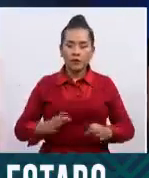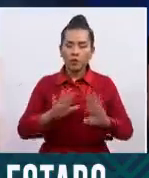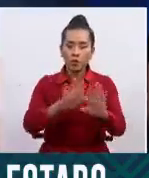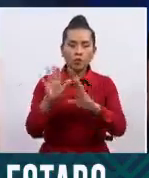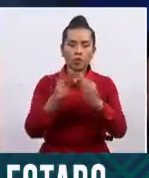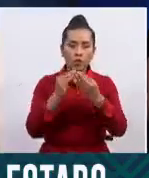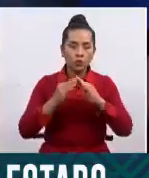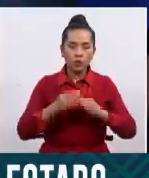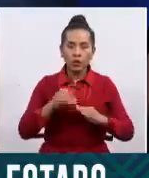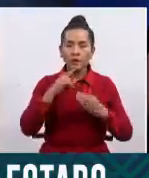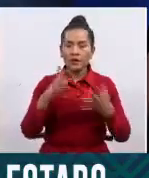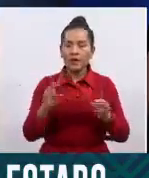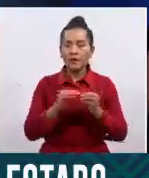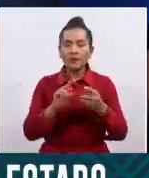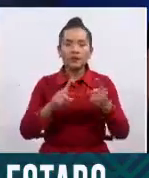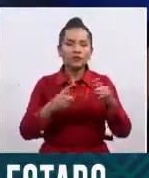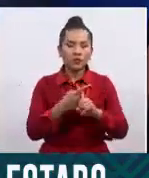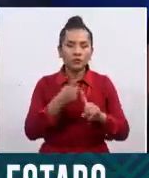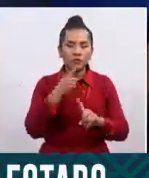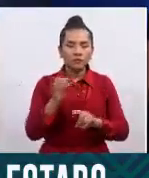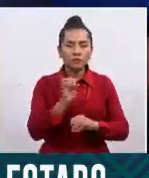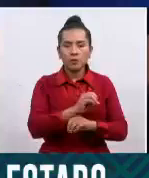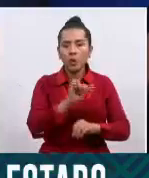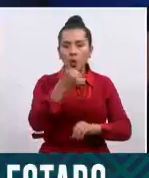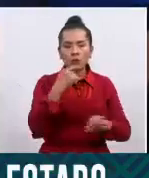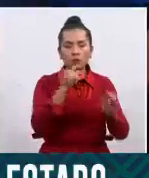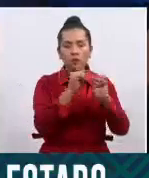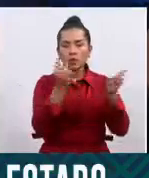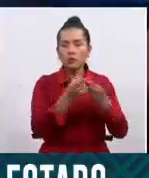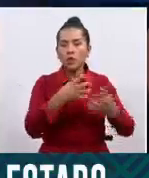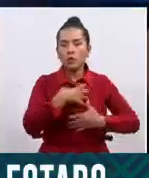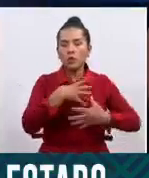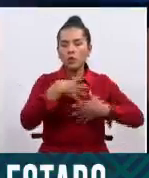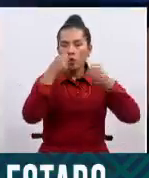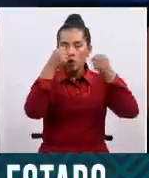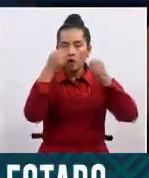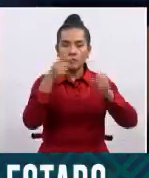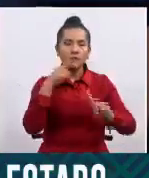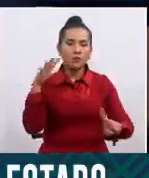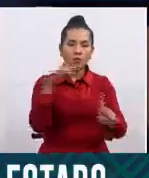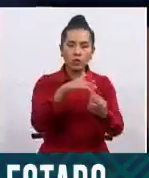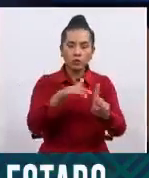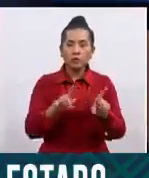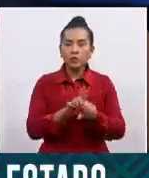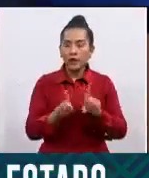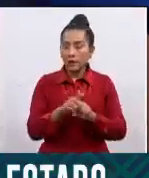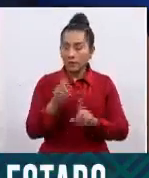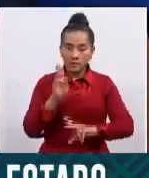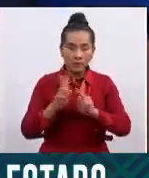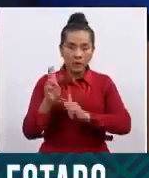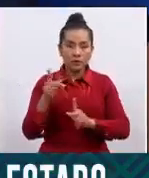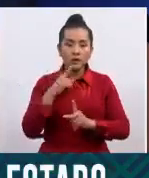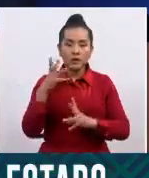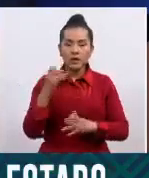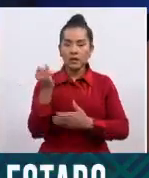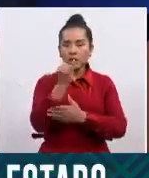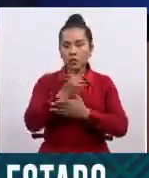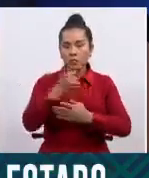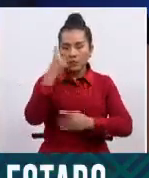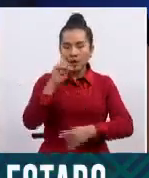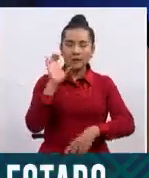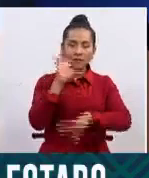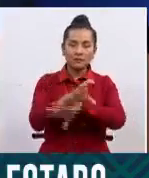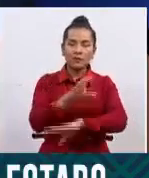de facto en base a la represión violenta de la protesta social, con uso de fuerza letal que terminó con la vida